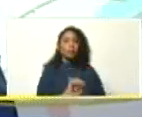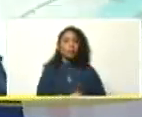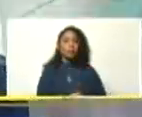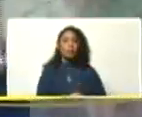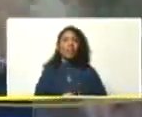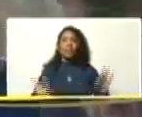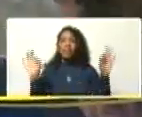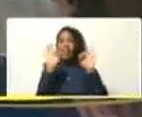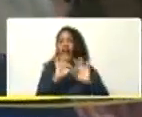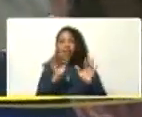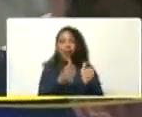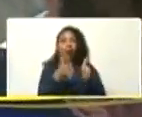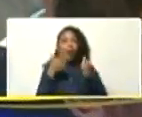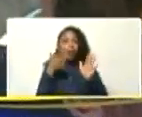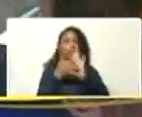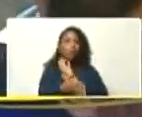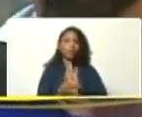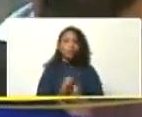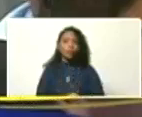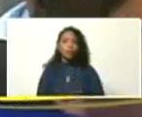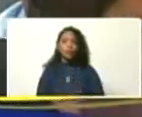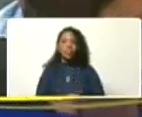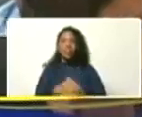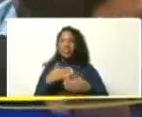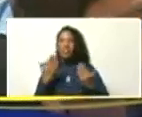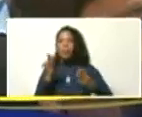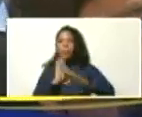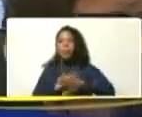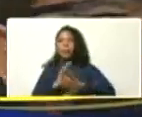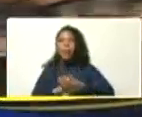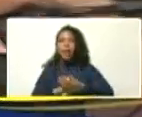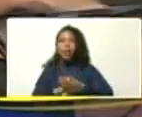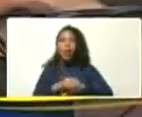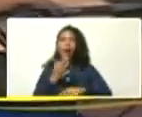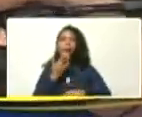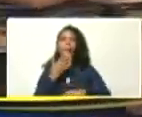nadie le ganaba. ¿Qué hubiera sido Chávez con TikTok?